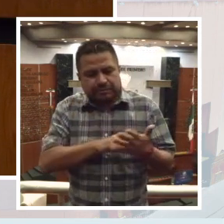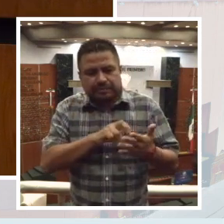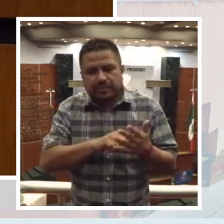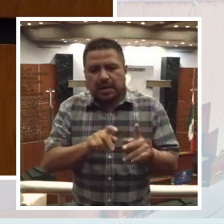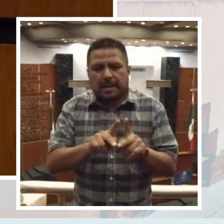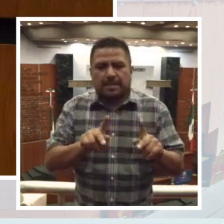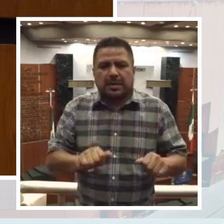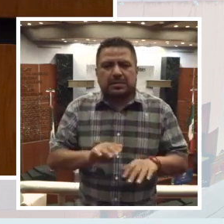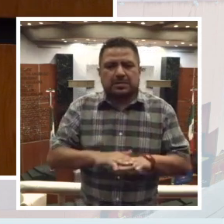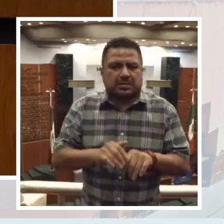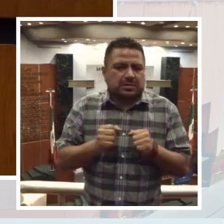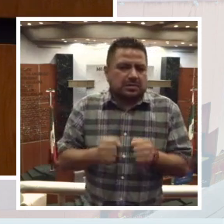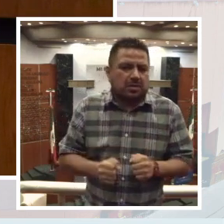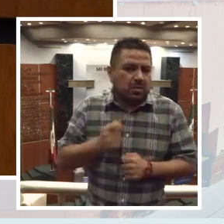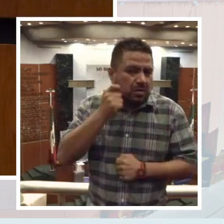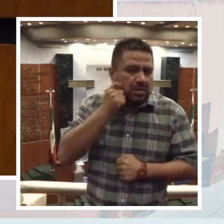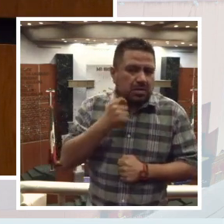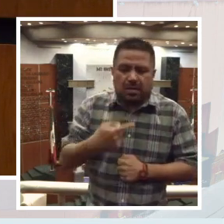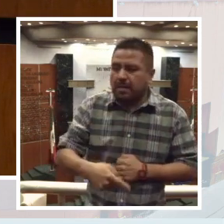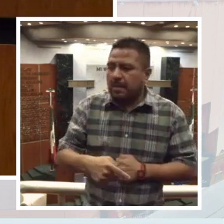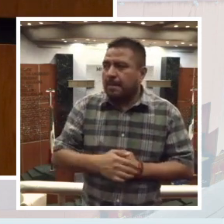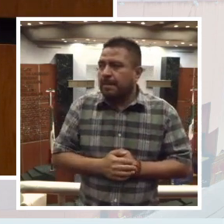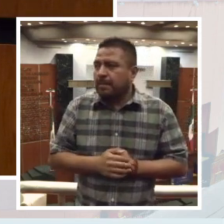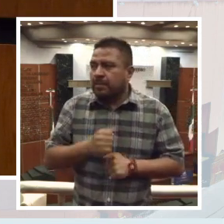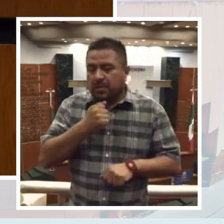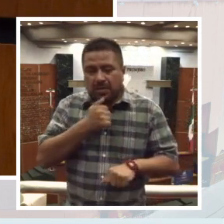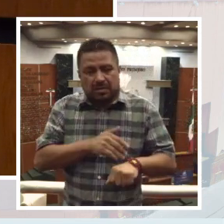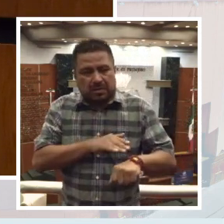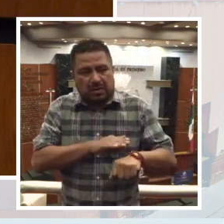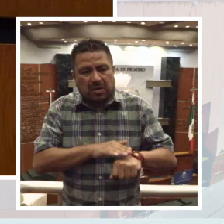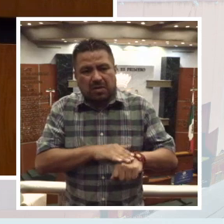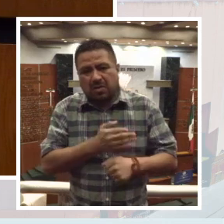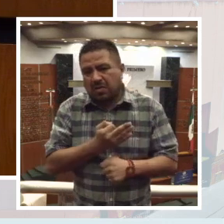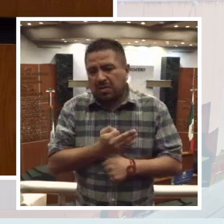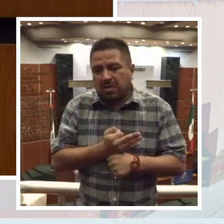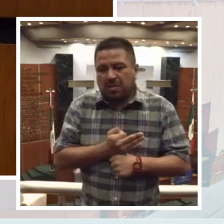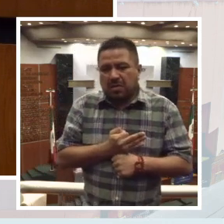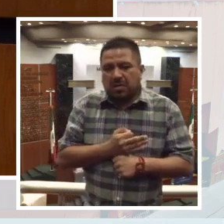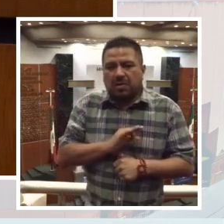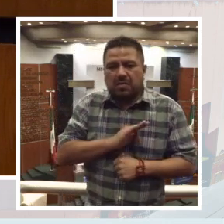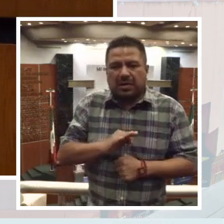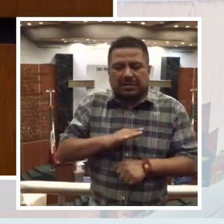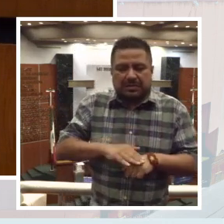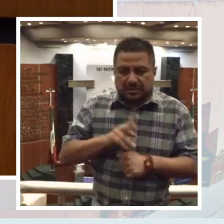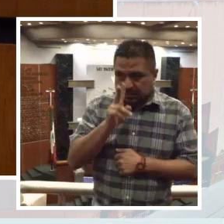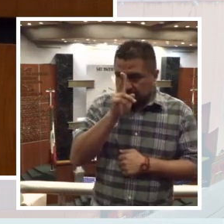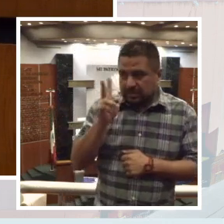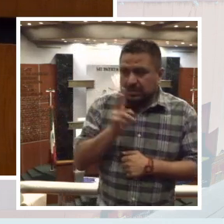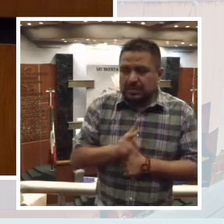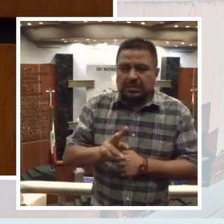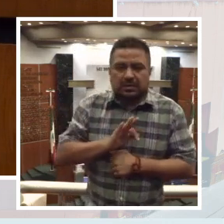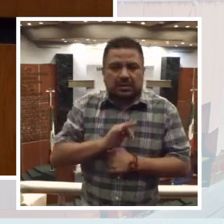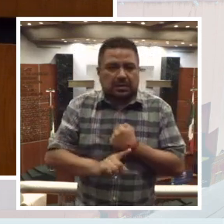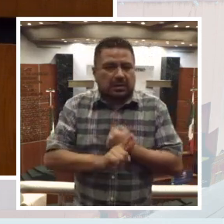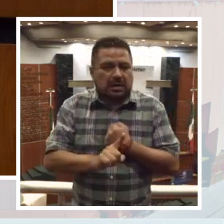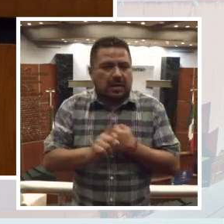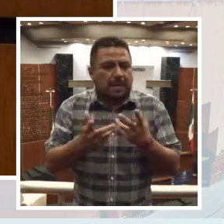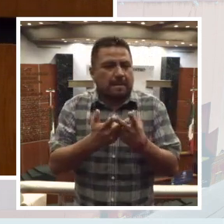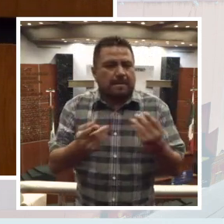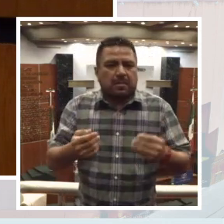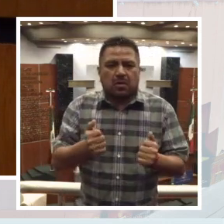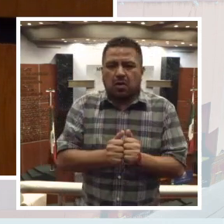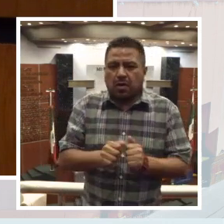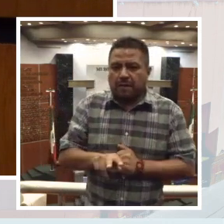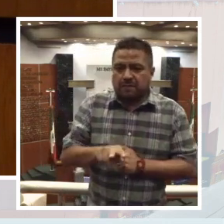seguridad en Guerrero hacemos un llamado a que este amargo episodio se resuelva a través de la